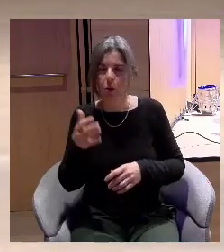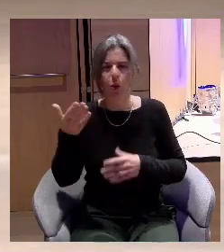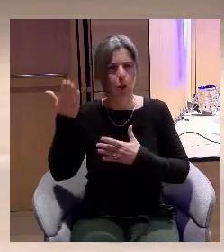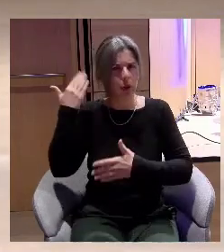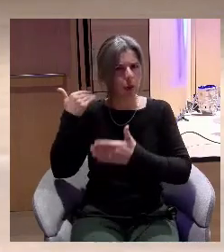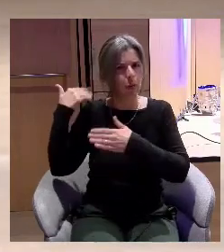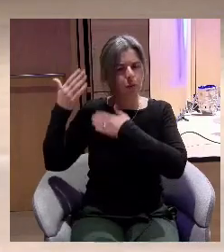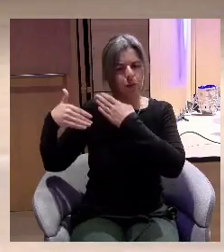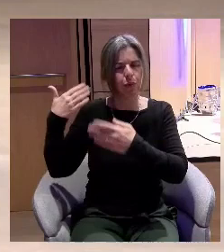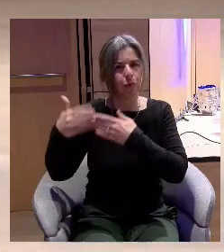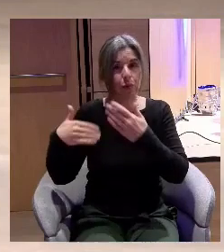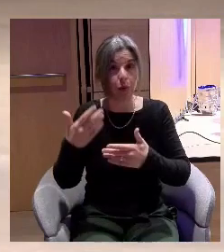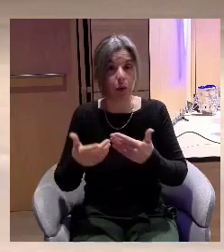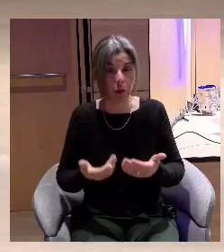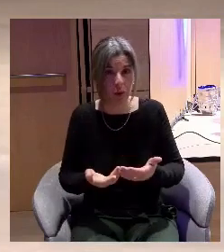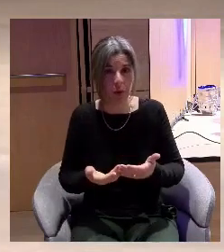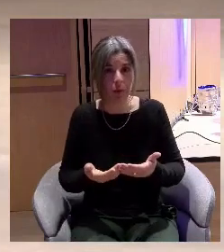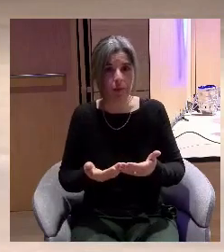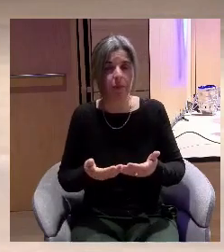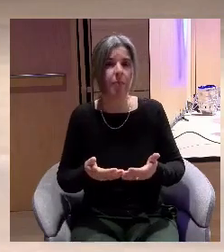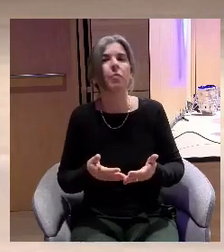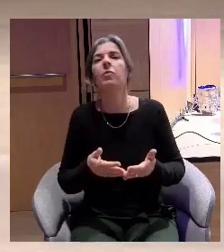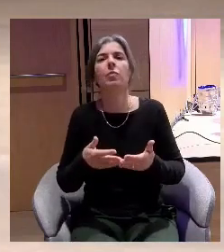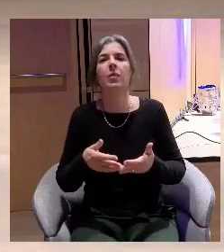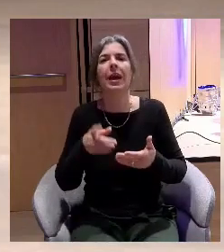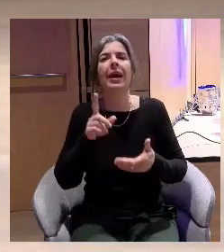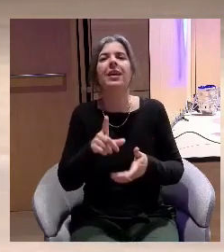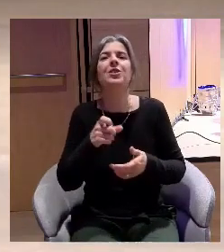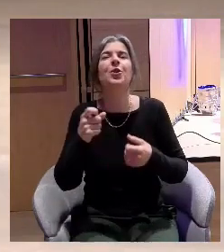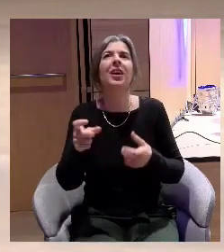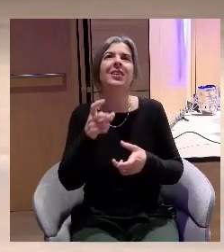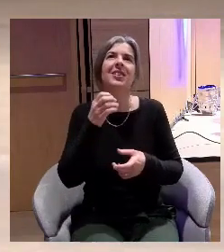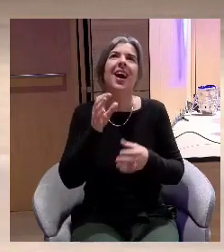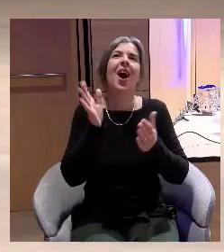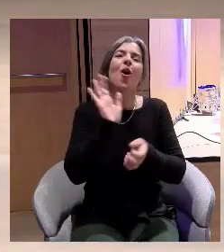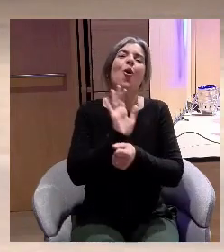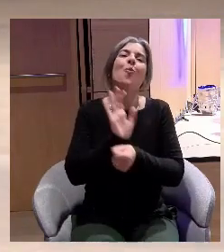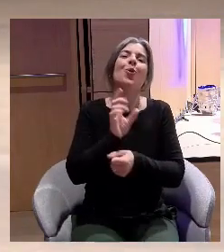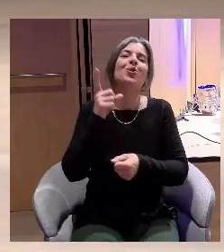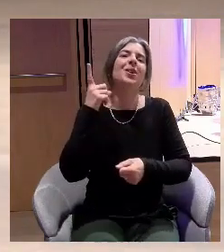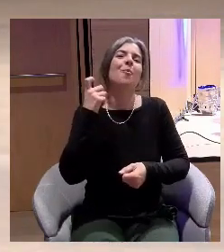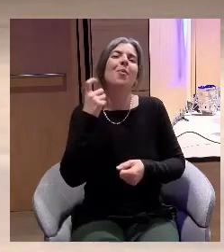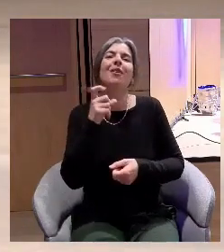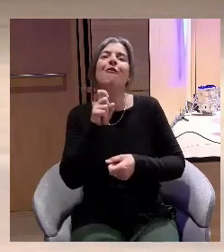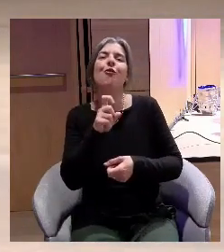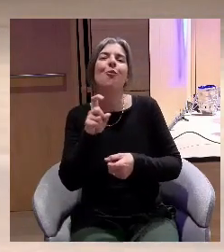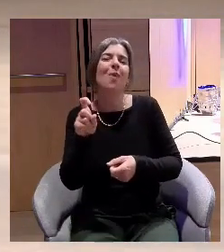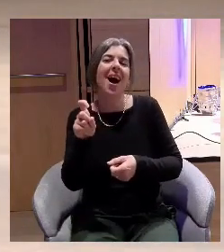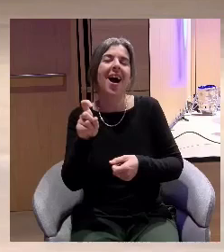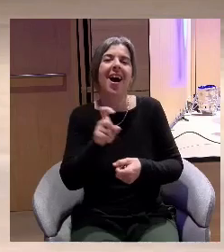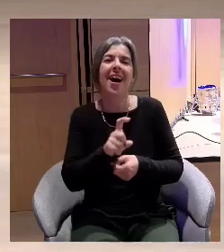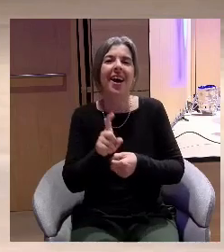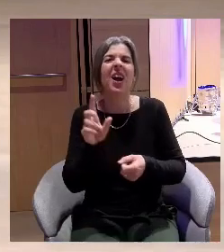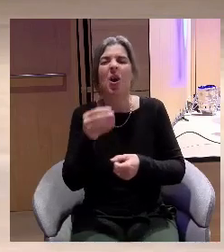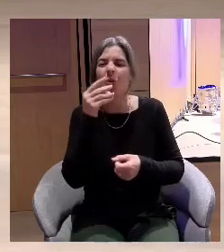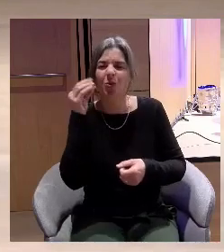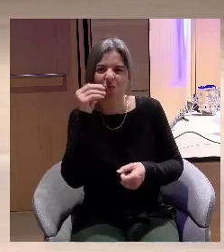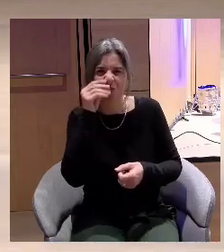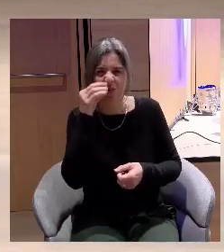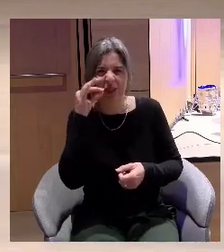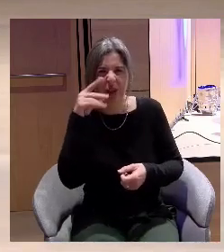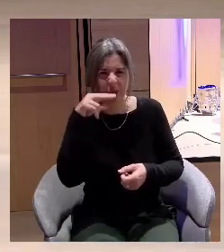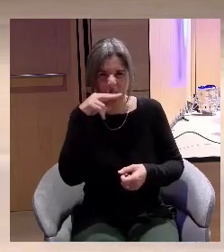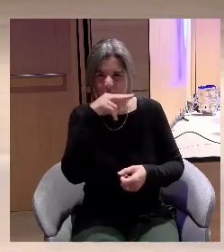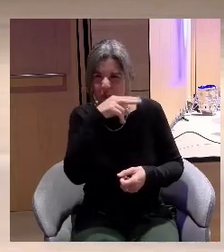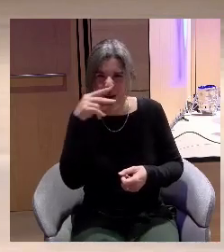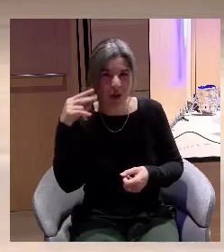que pues eso es perfumarlo, pero igual sigue oliendo feo, ¿no? el debate que ha dado la población afro